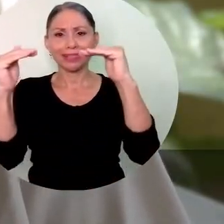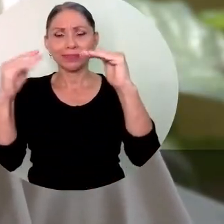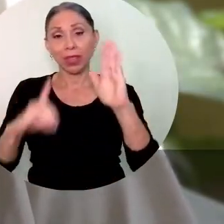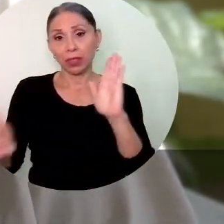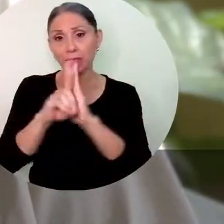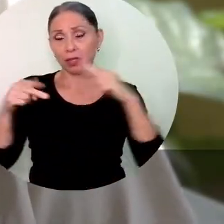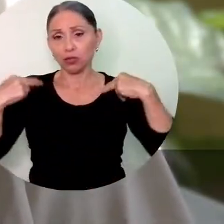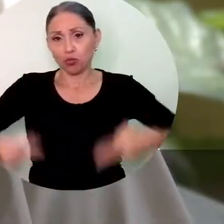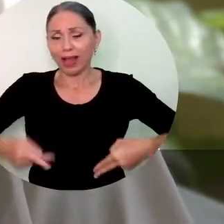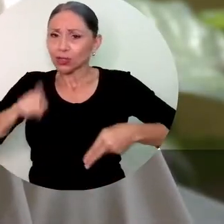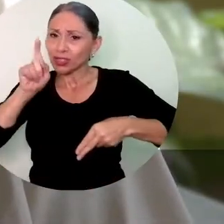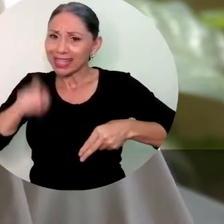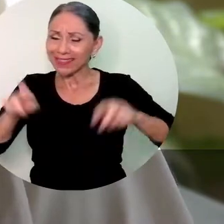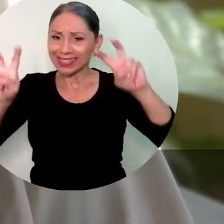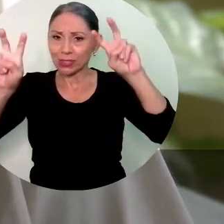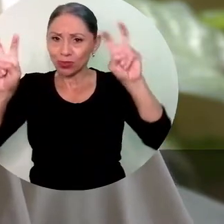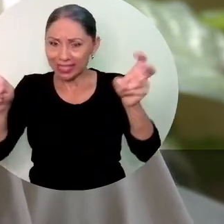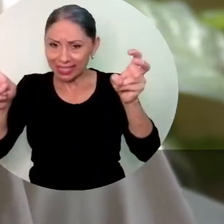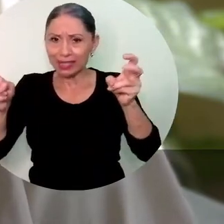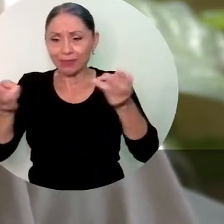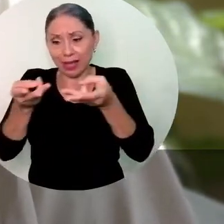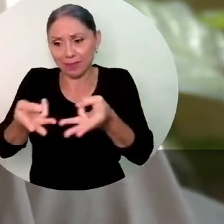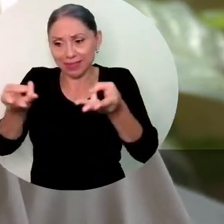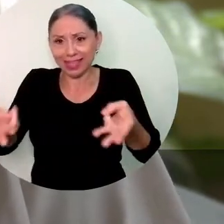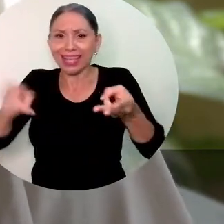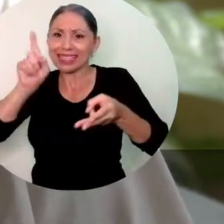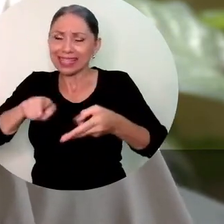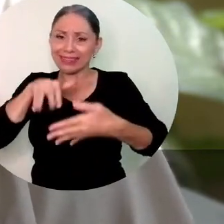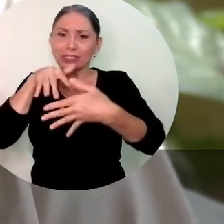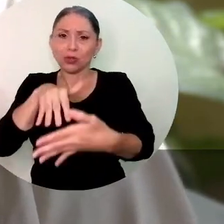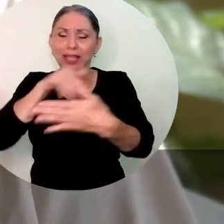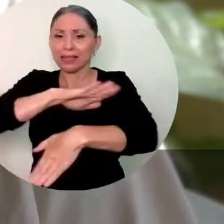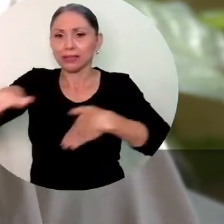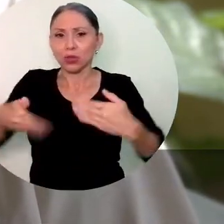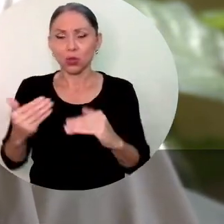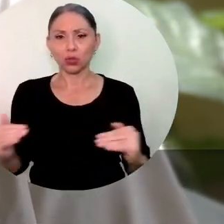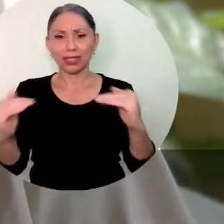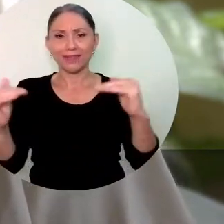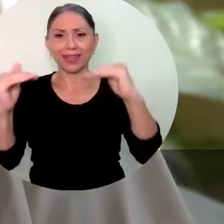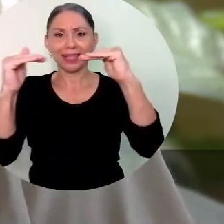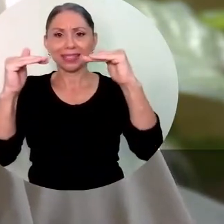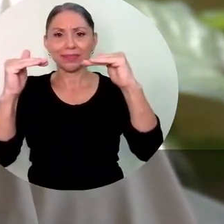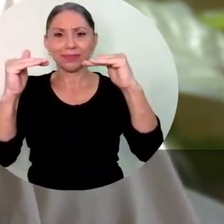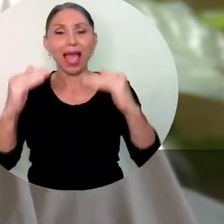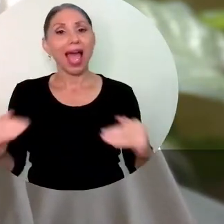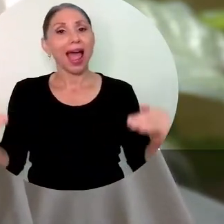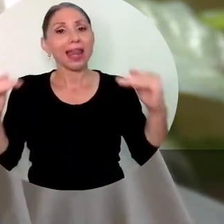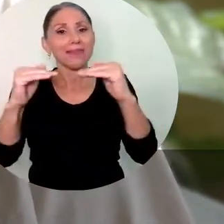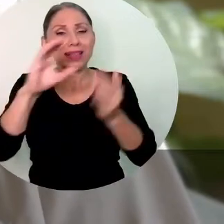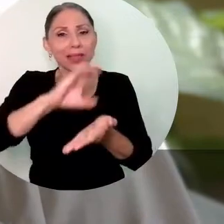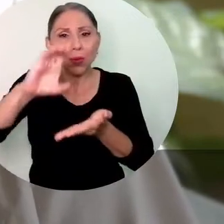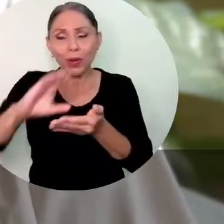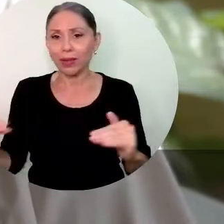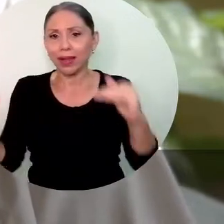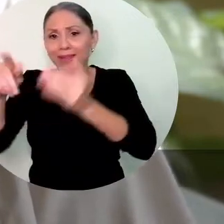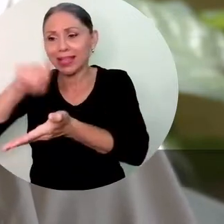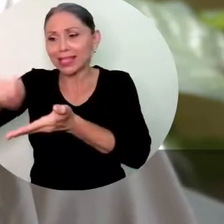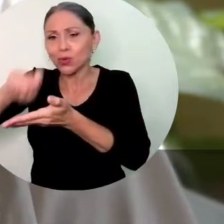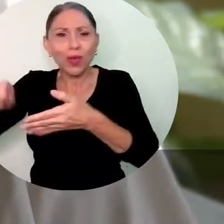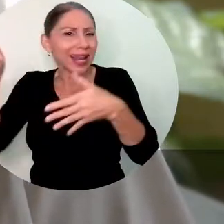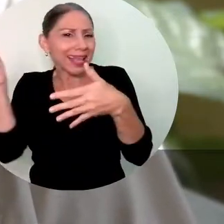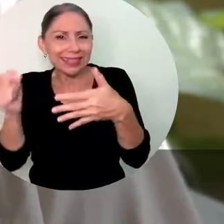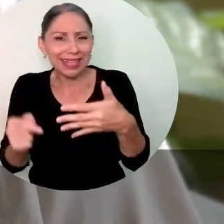derechos humanos deben ser un punto de estudio en todos los niveles. En la secundaria, en la primaria,